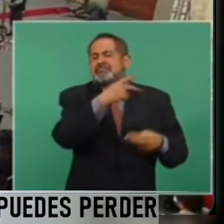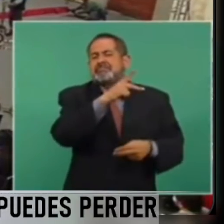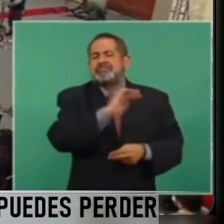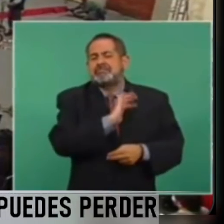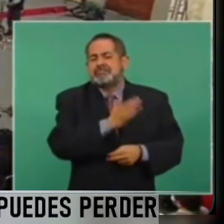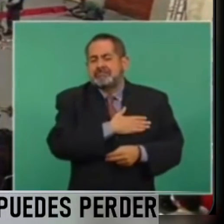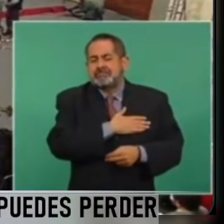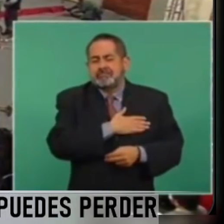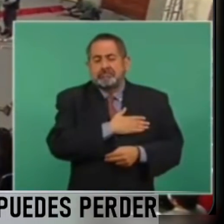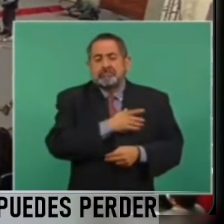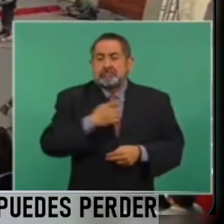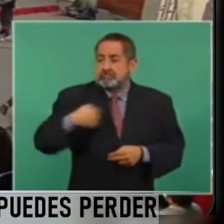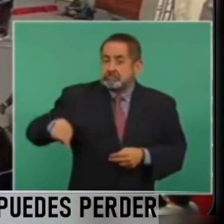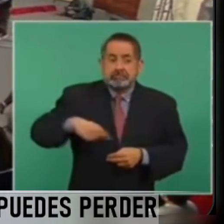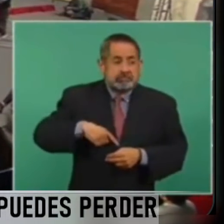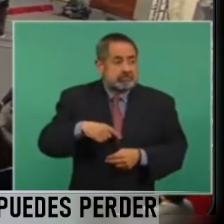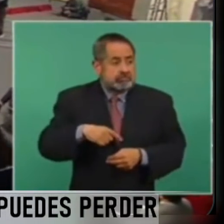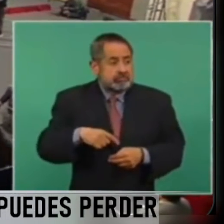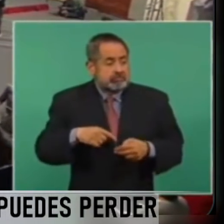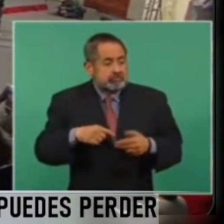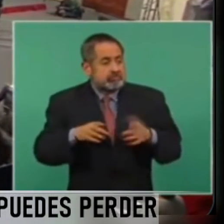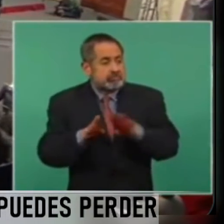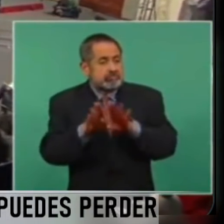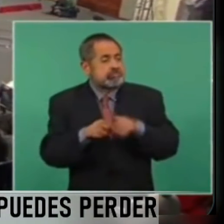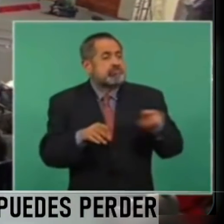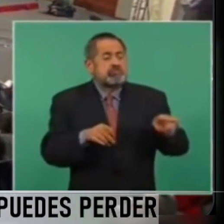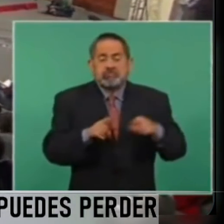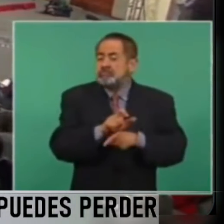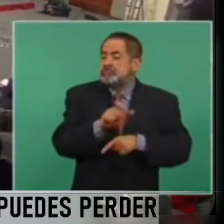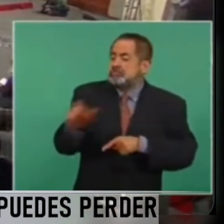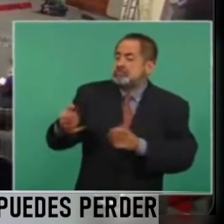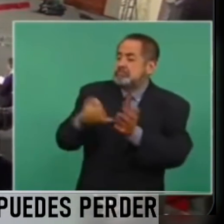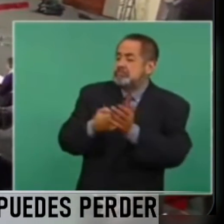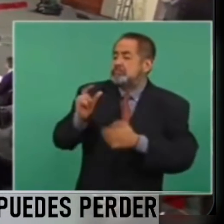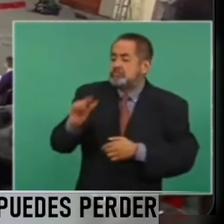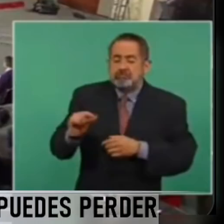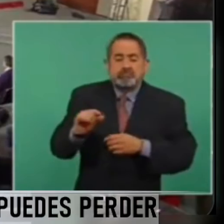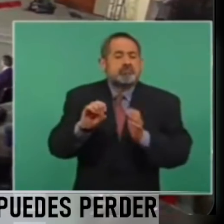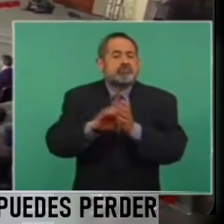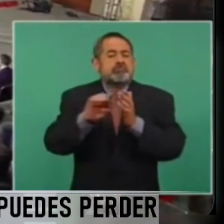que sigan pagando menos por la luz los de Oxxo